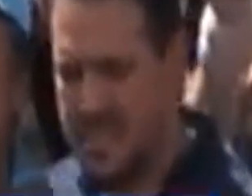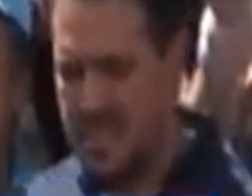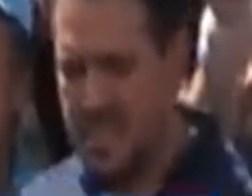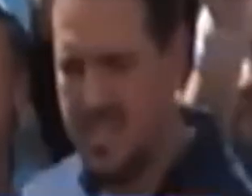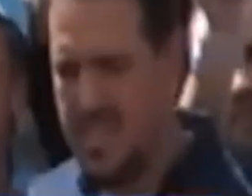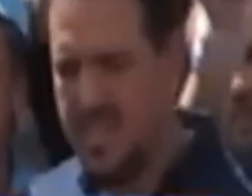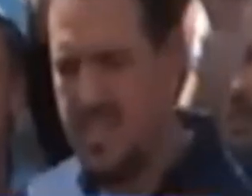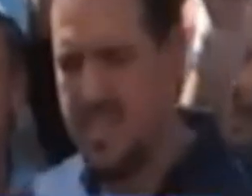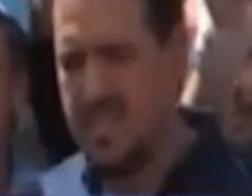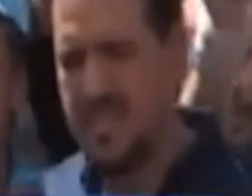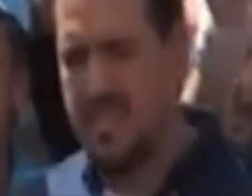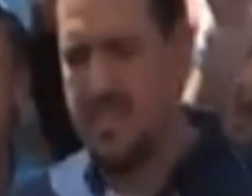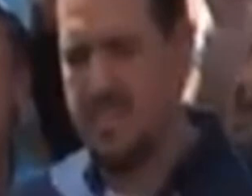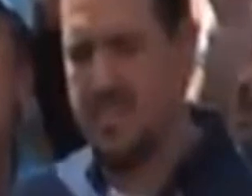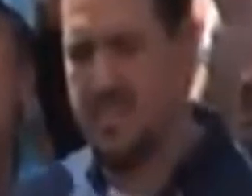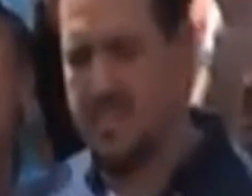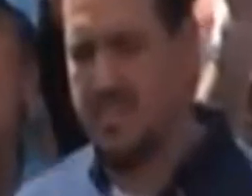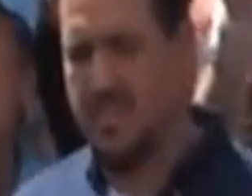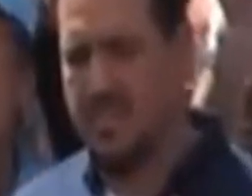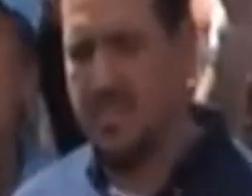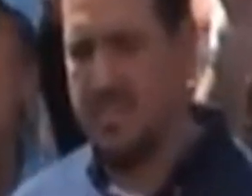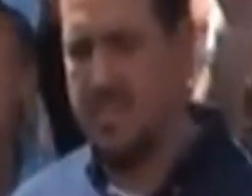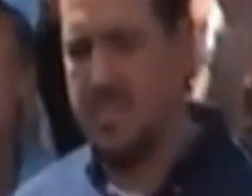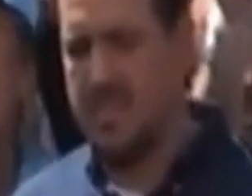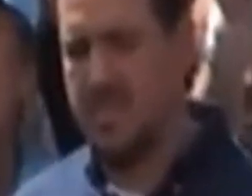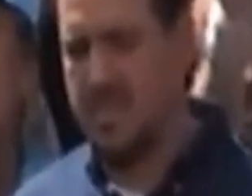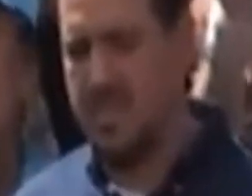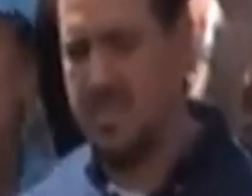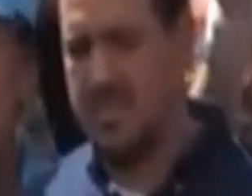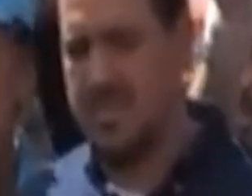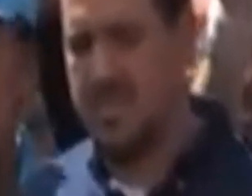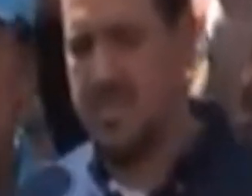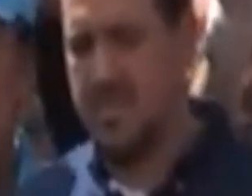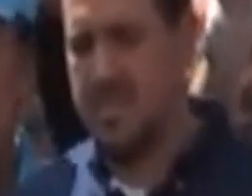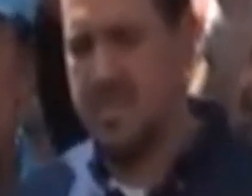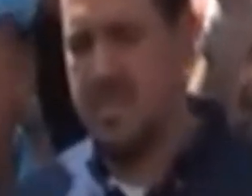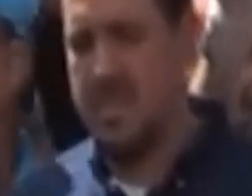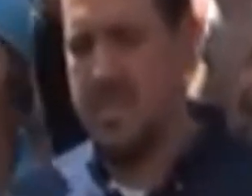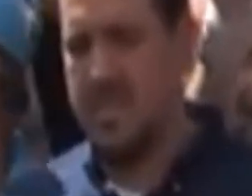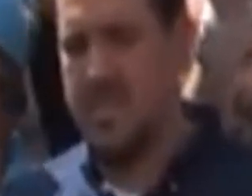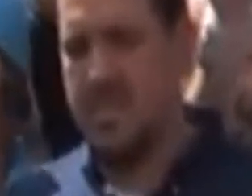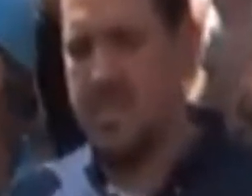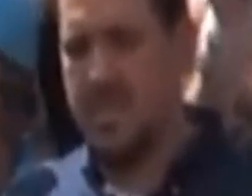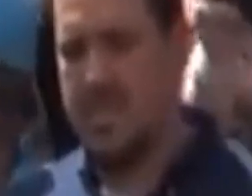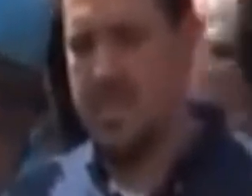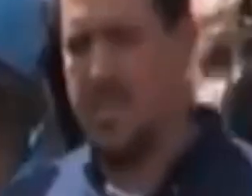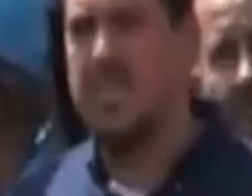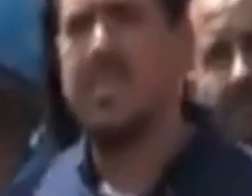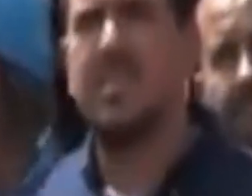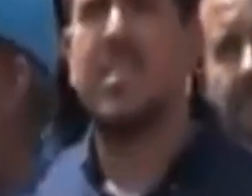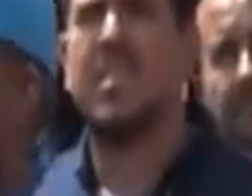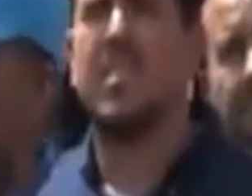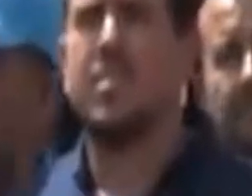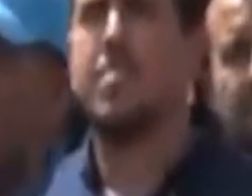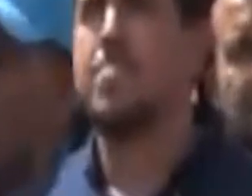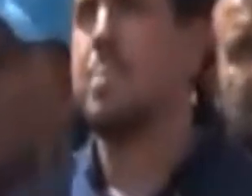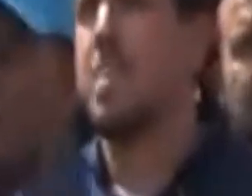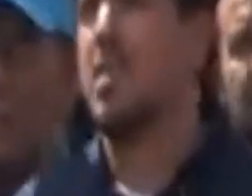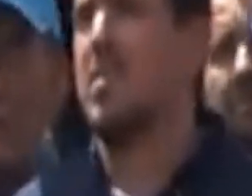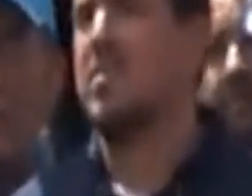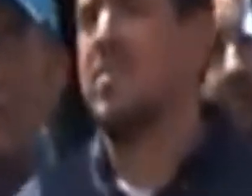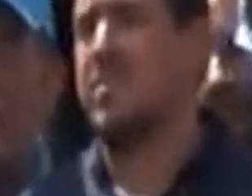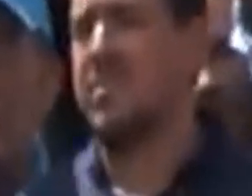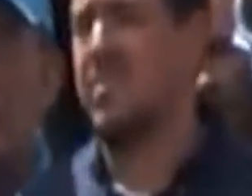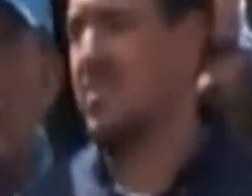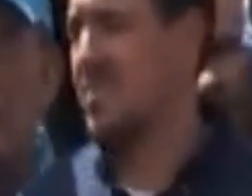conformada con la centrista Primero Justicia PJ, la socialdemócrata Acción Democrática AD y la social